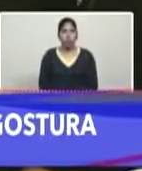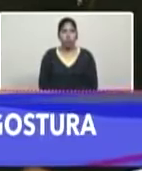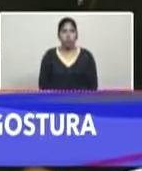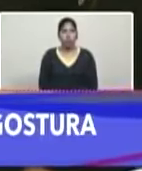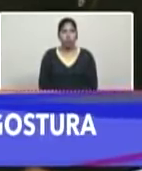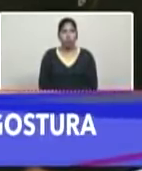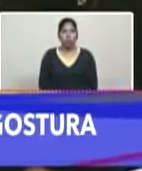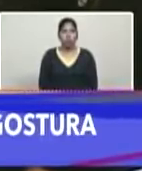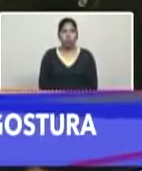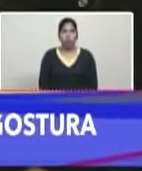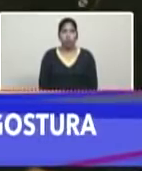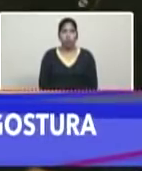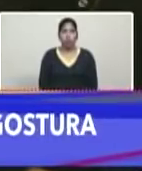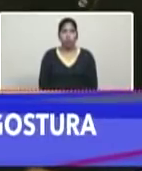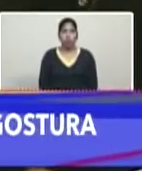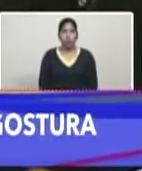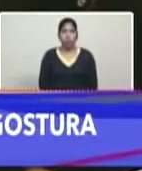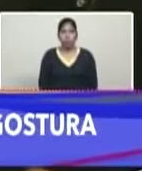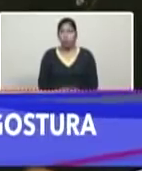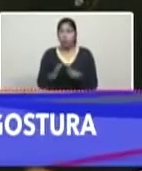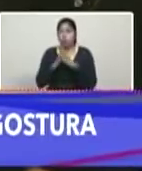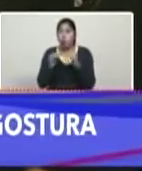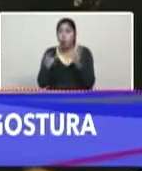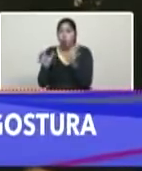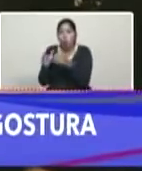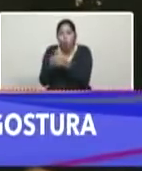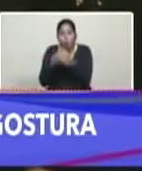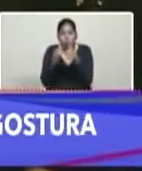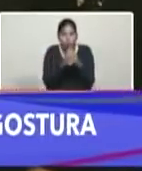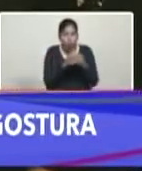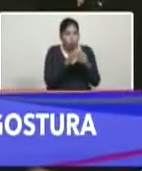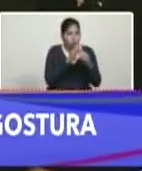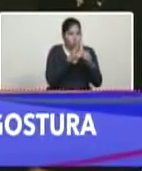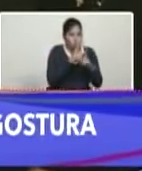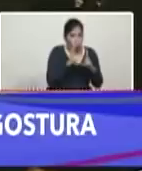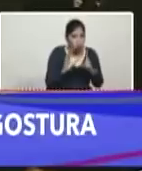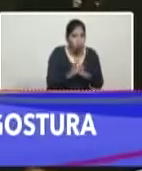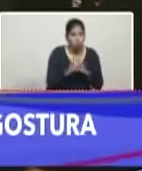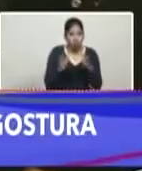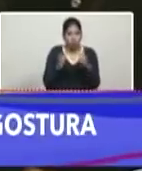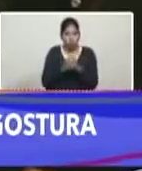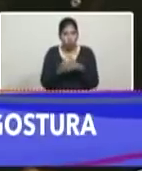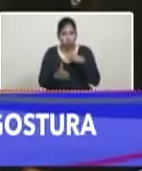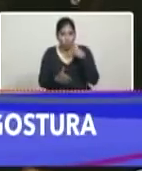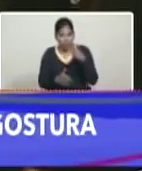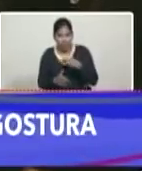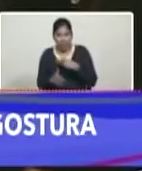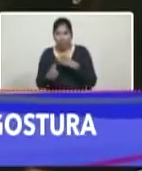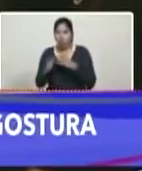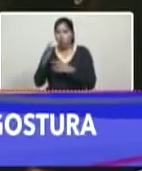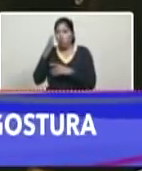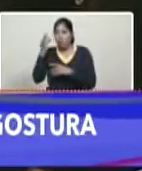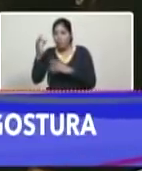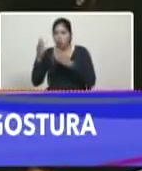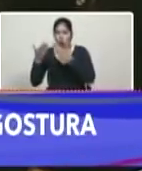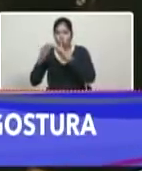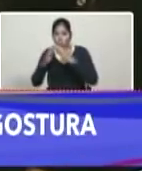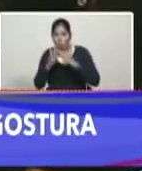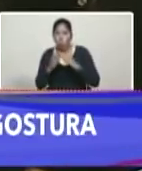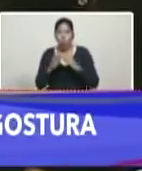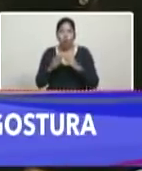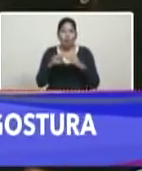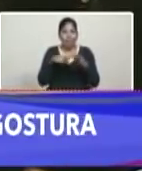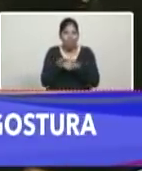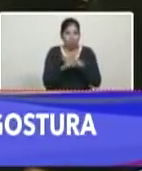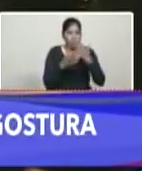expresión política, organizativa, social, cultural, de los consejos comunales, de las